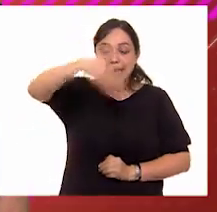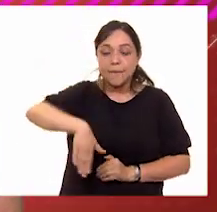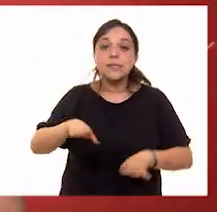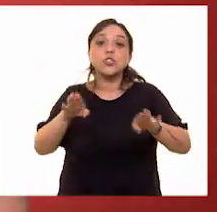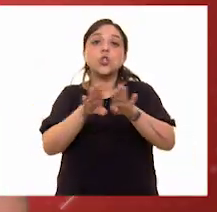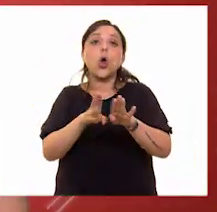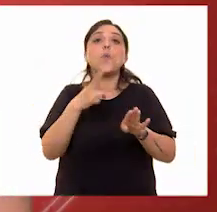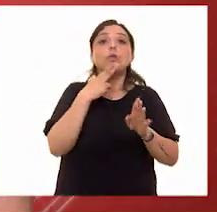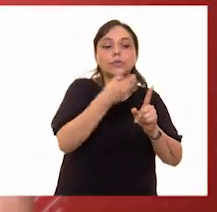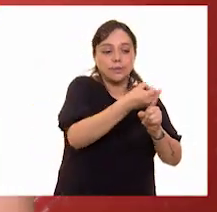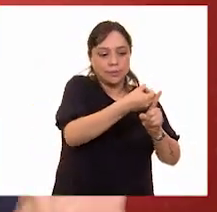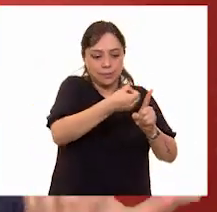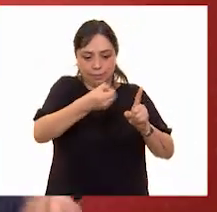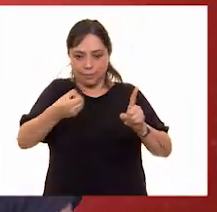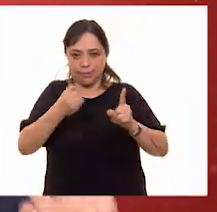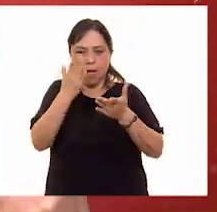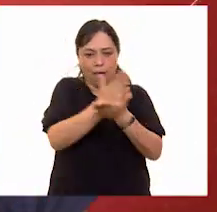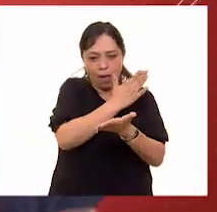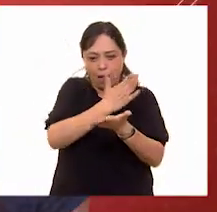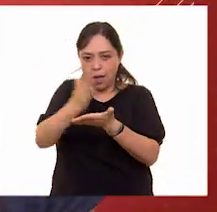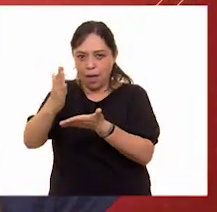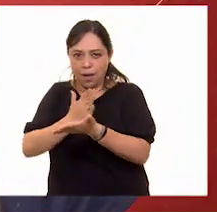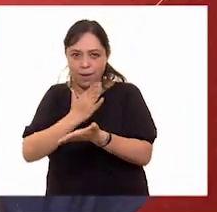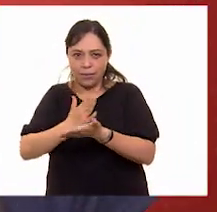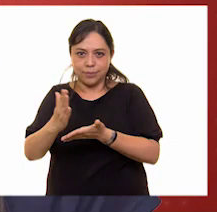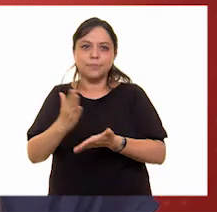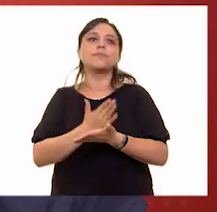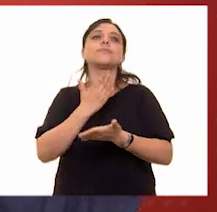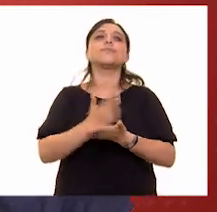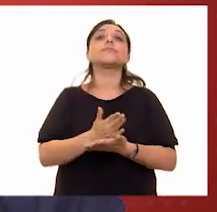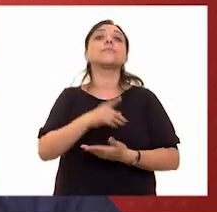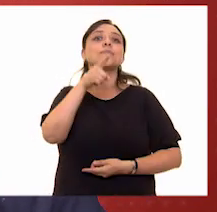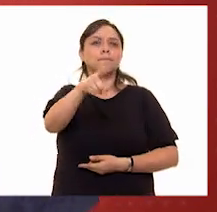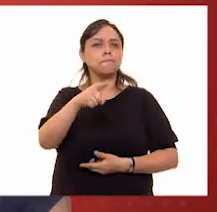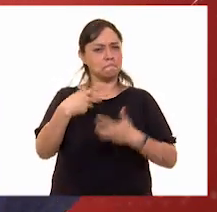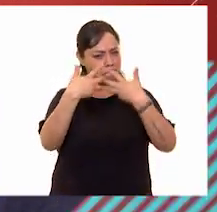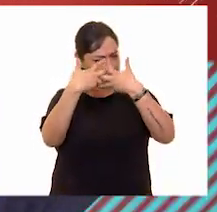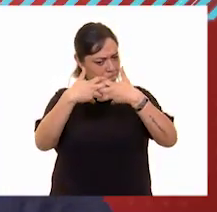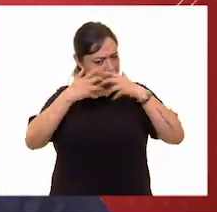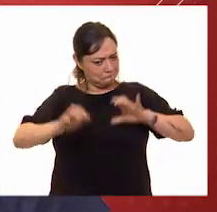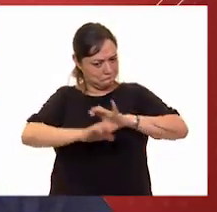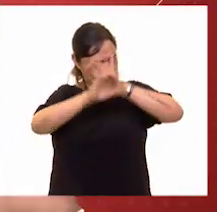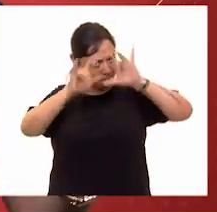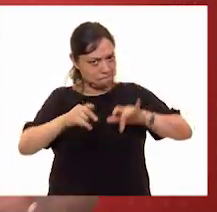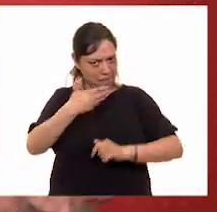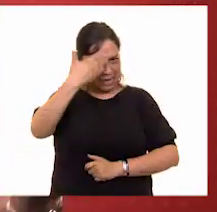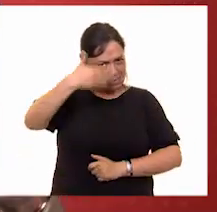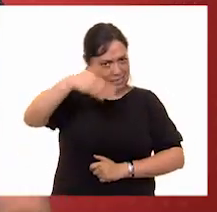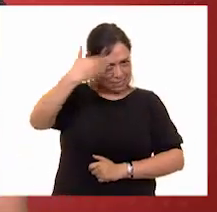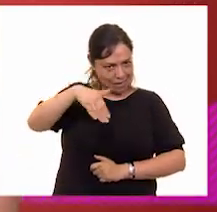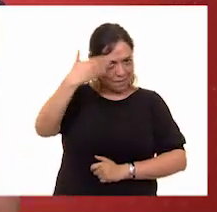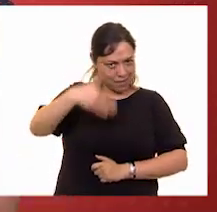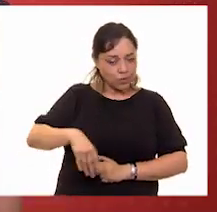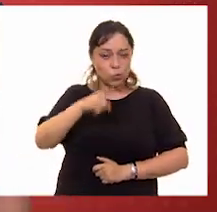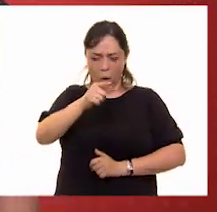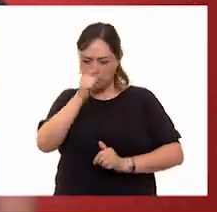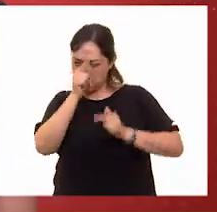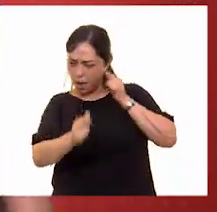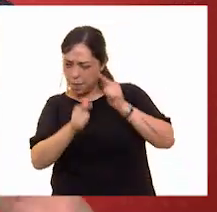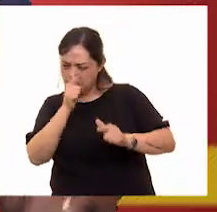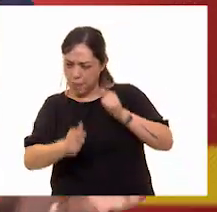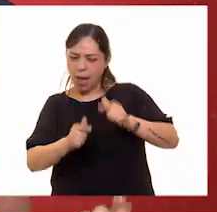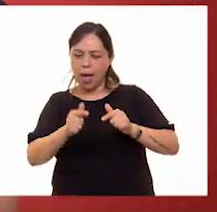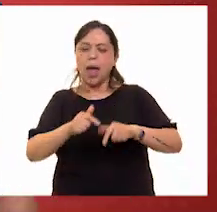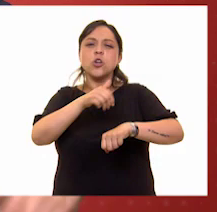algoritmo de la red de clasificación. Tienen un mejor y mayor pensamiento computacional y algorítmico. Pueden identificar qué número